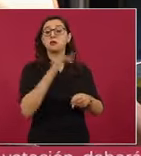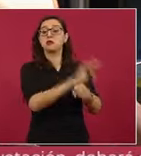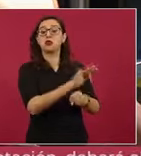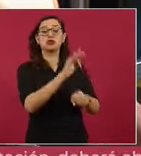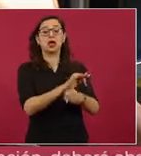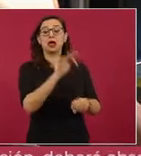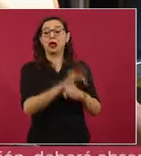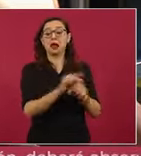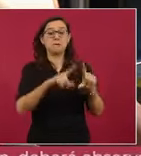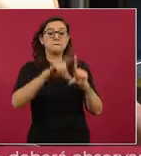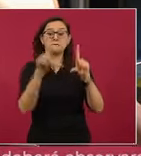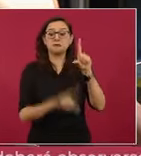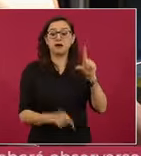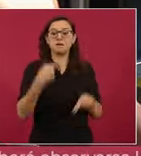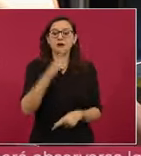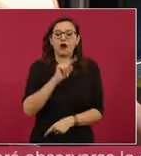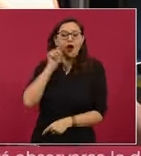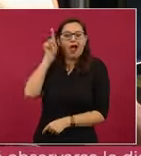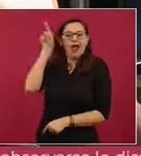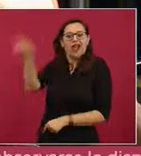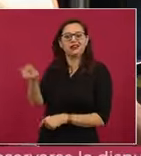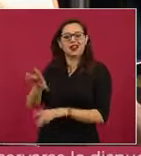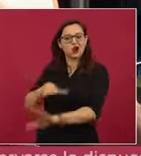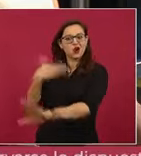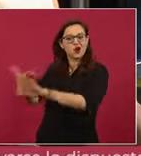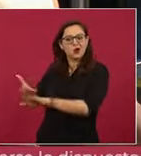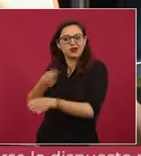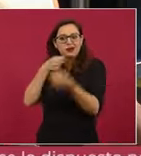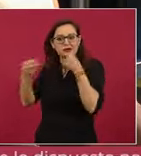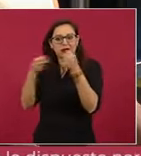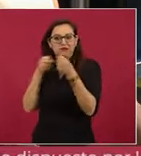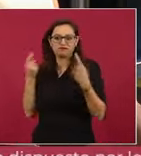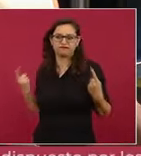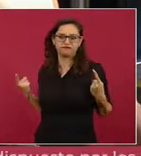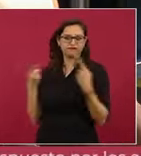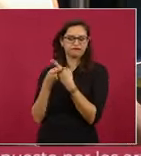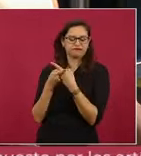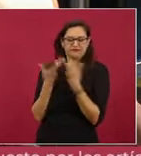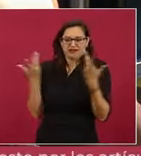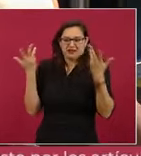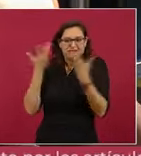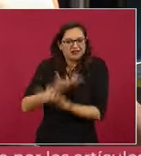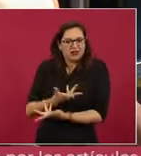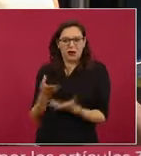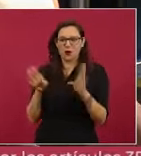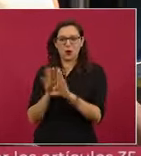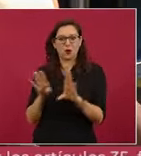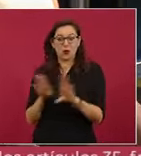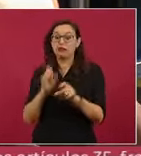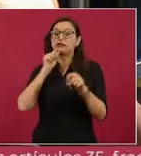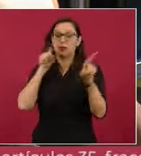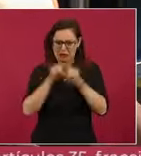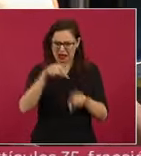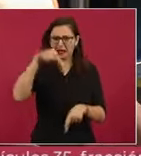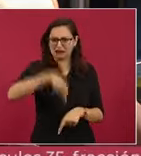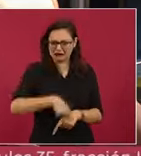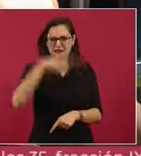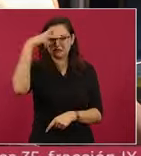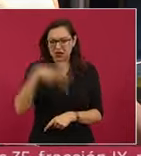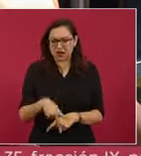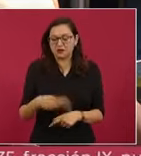Europea bloquea y censura a periodistas también en México. Mi pregunta, señor presidente, que estas